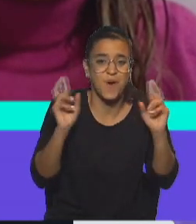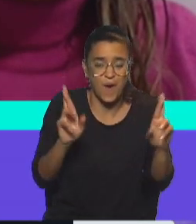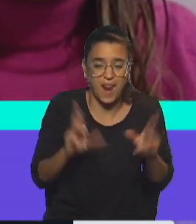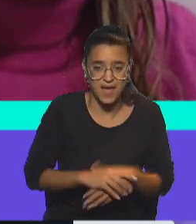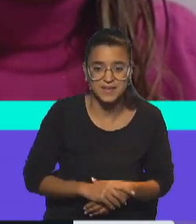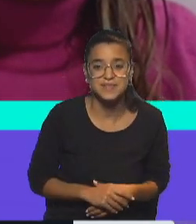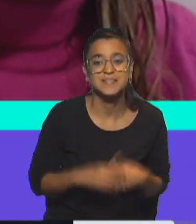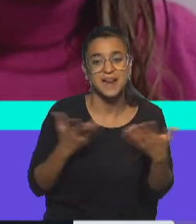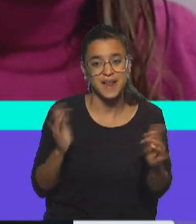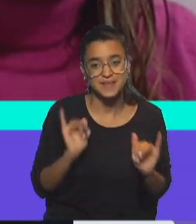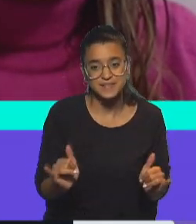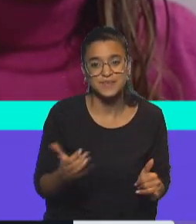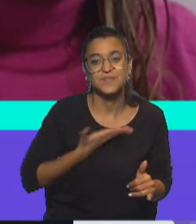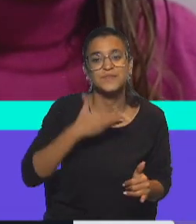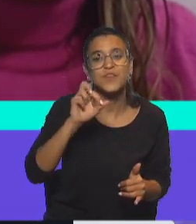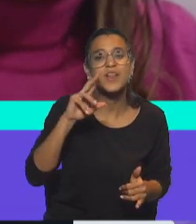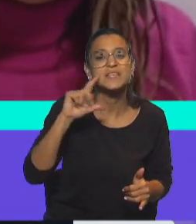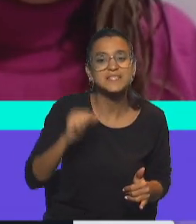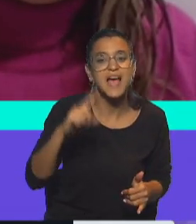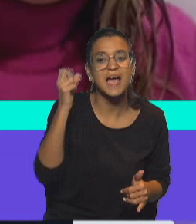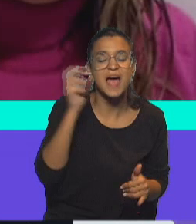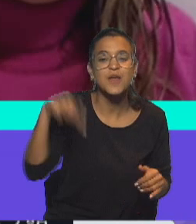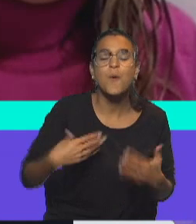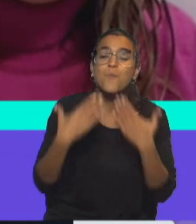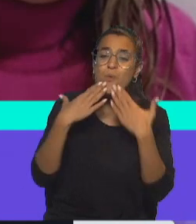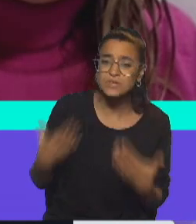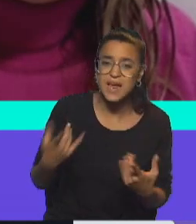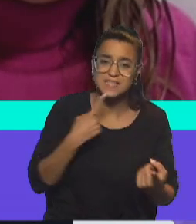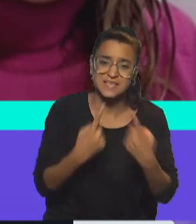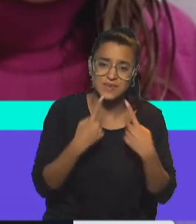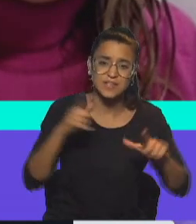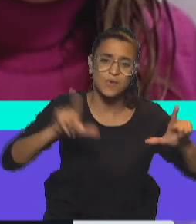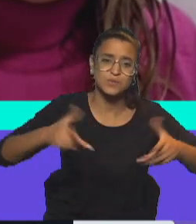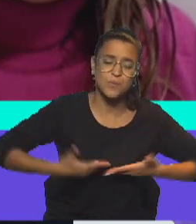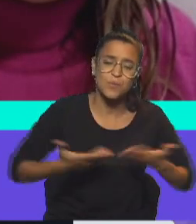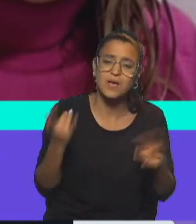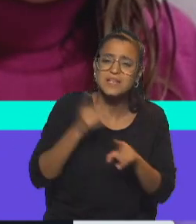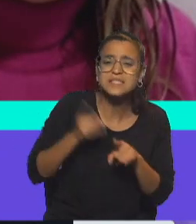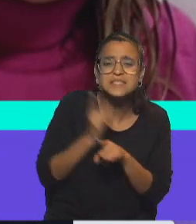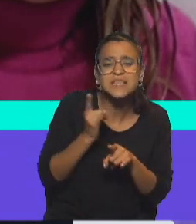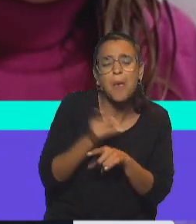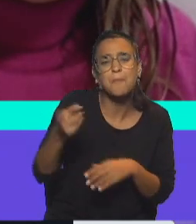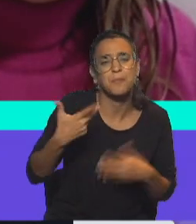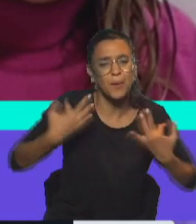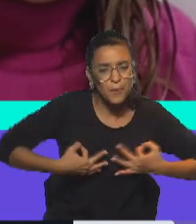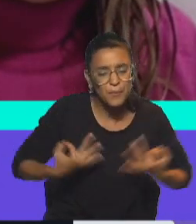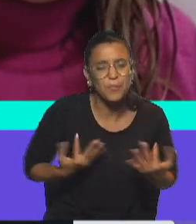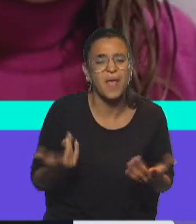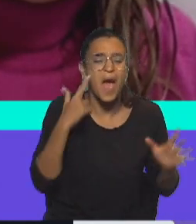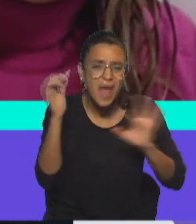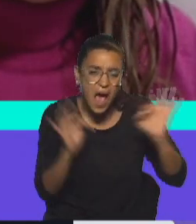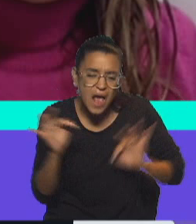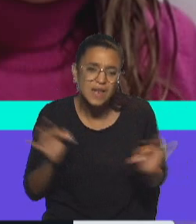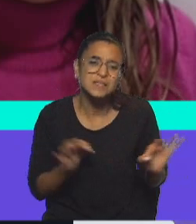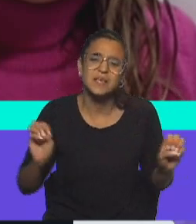sí. Florencia Can, muchísimas gracias por esta entrevista con la Televisión Pública, como siempre, por la buena predisposición, por el análisis y por